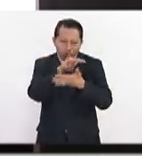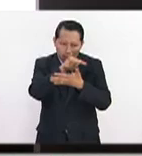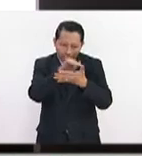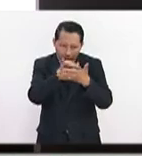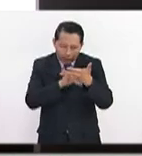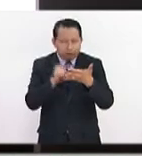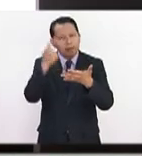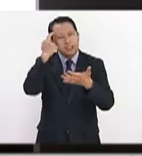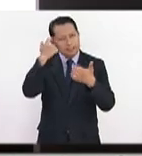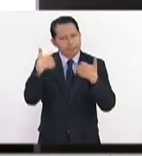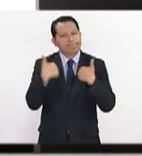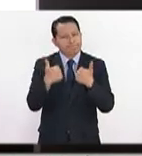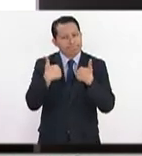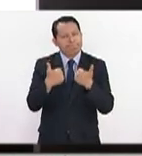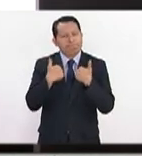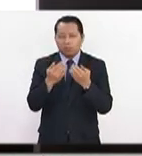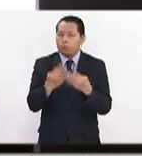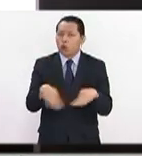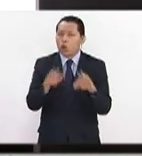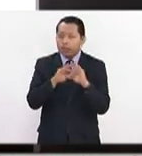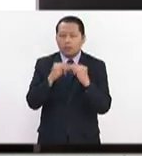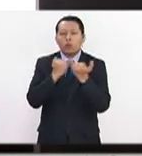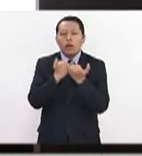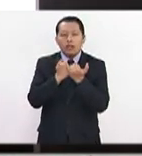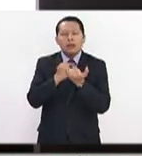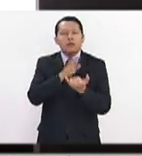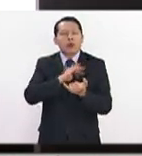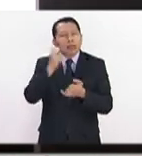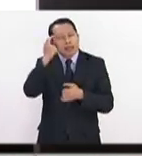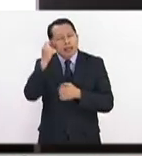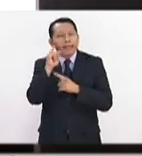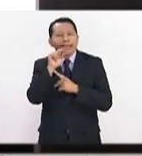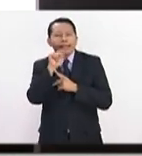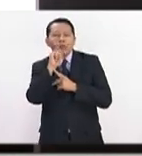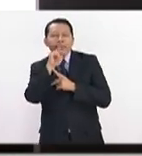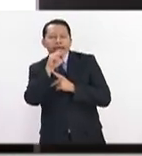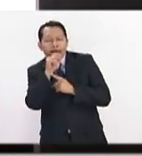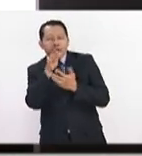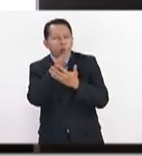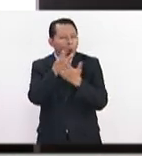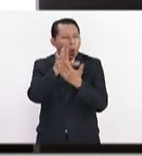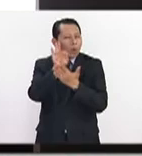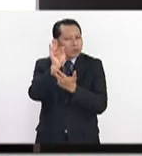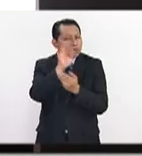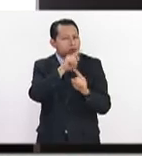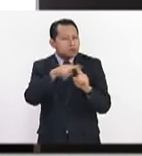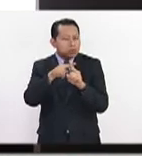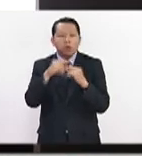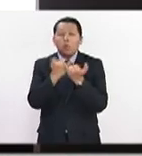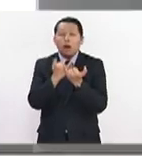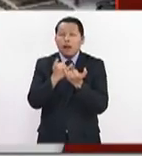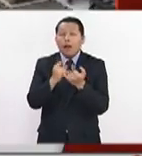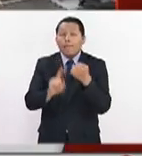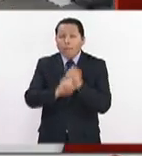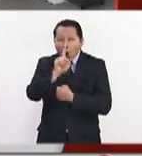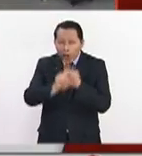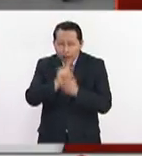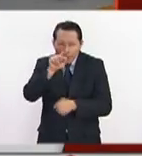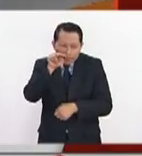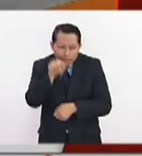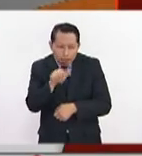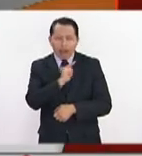es fundamental, que sea muy intuitivo, que tenga un gusto por resolver problemas, que